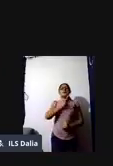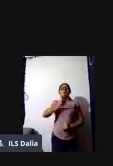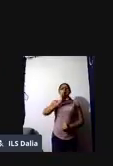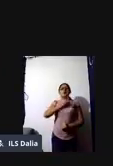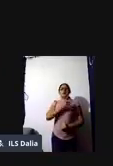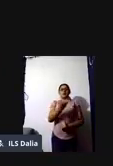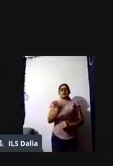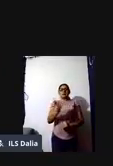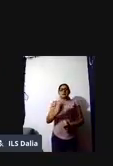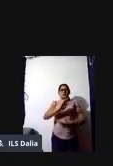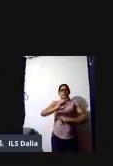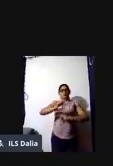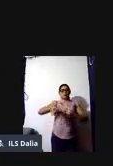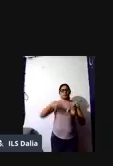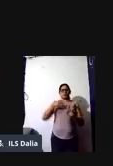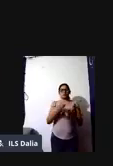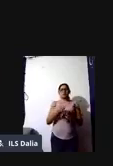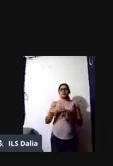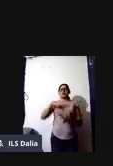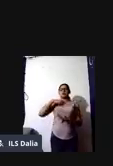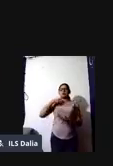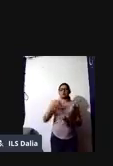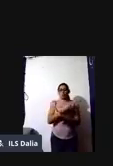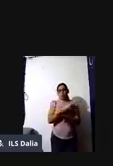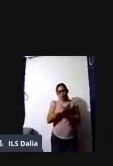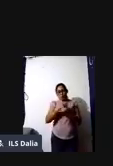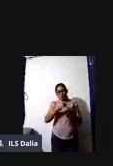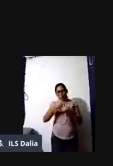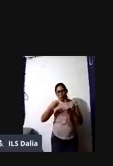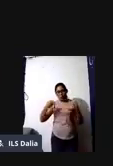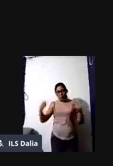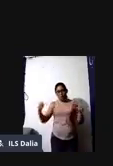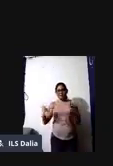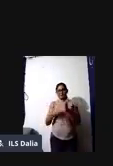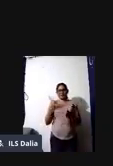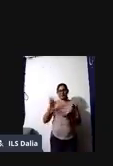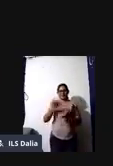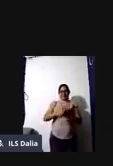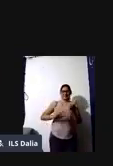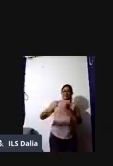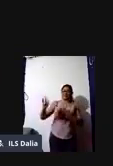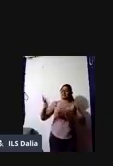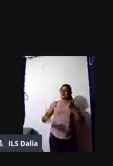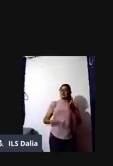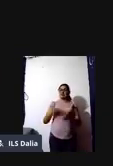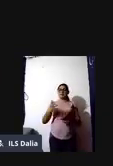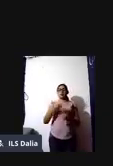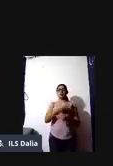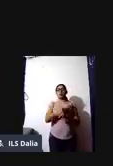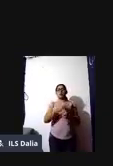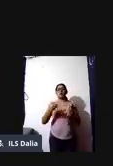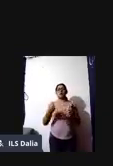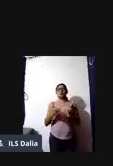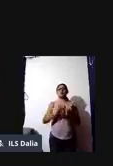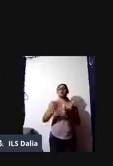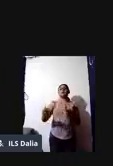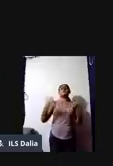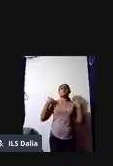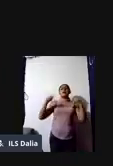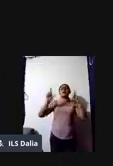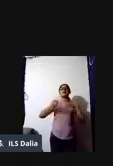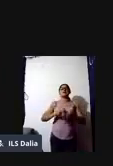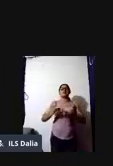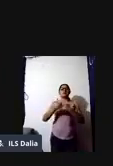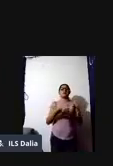estamos poniendo en línea las cosas nuevamente, ¿no? Porque estamos en esta condición. Y entonces, ay, la maestra, y que no la entendí, ya, y cuando